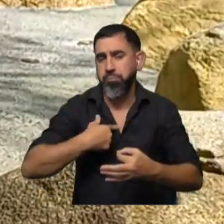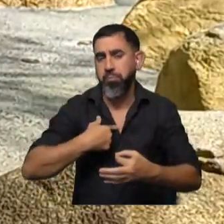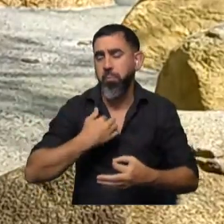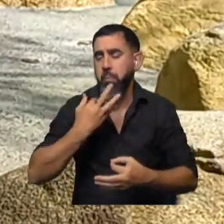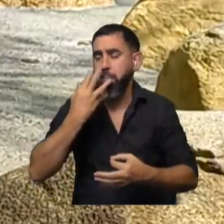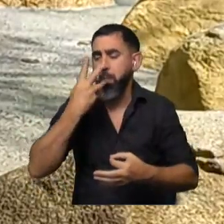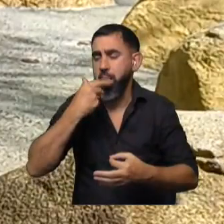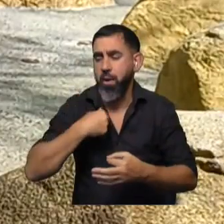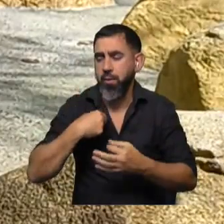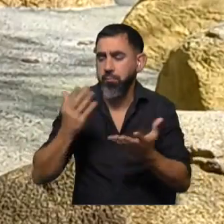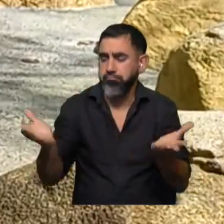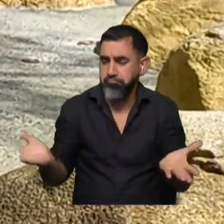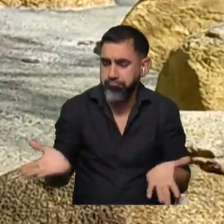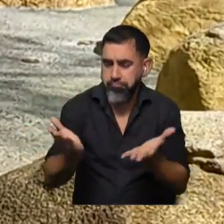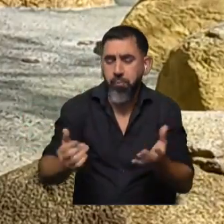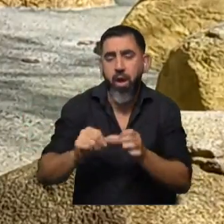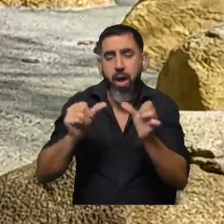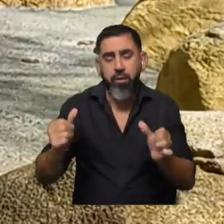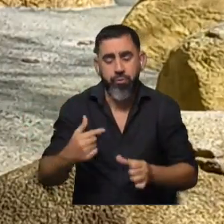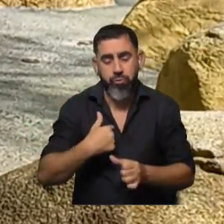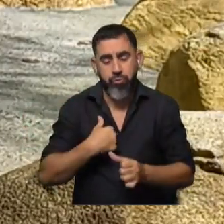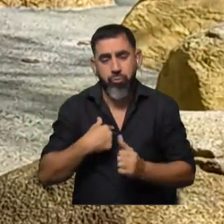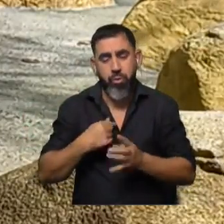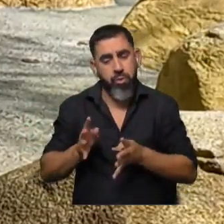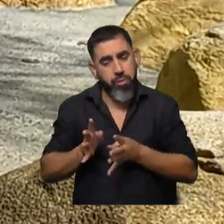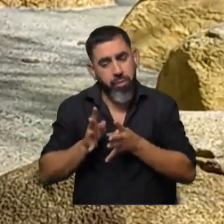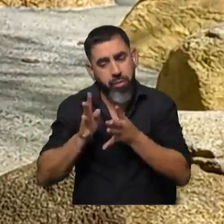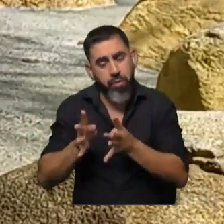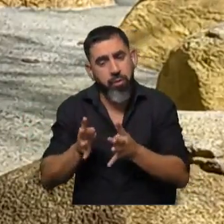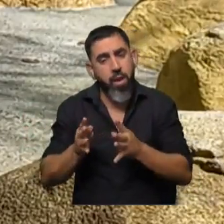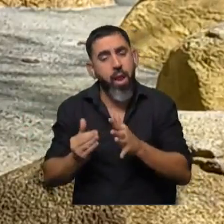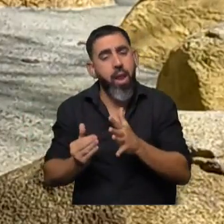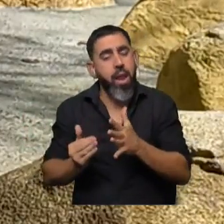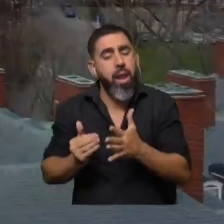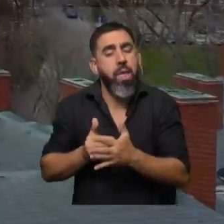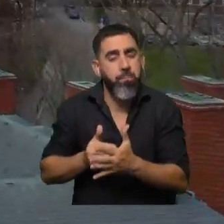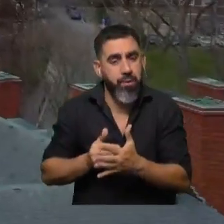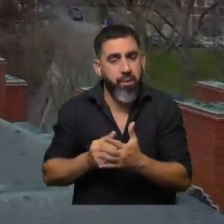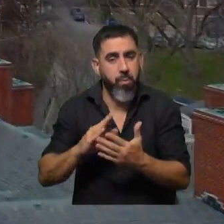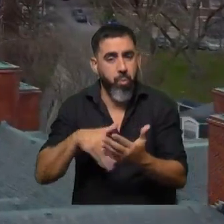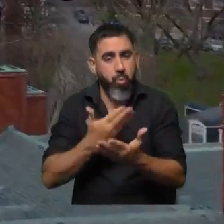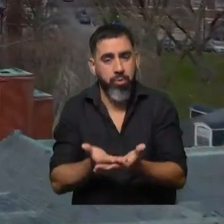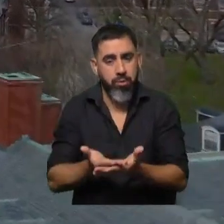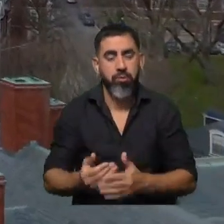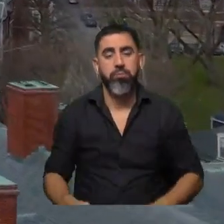empuja mucho y me lleva a desafiar los límites de las cosas que propongo.